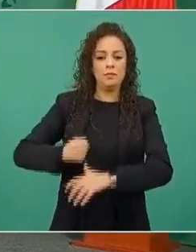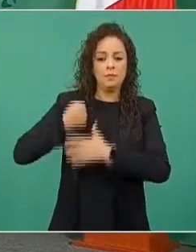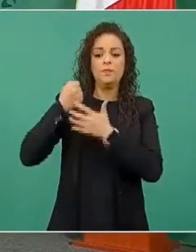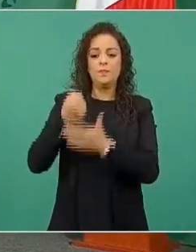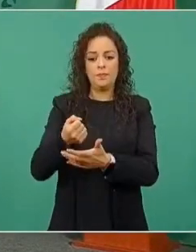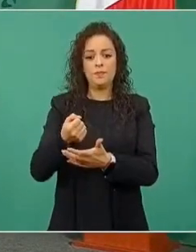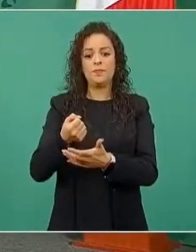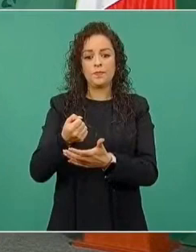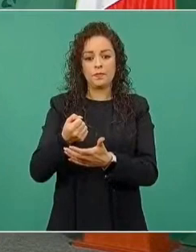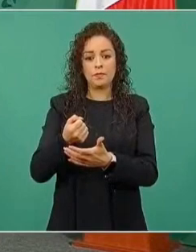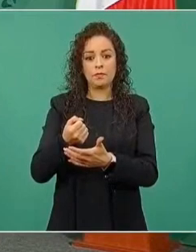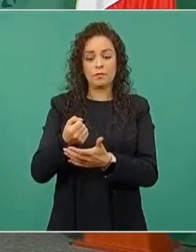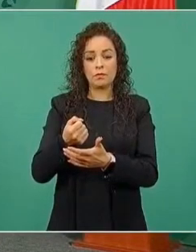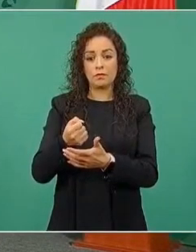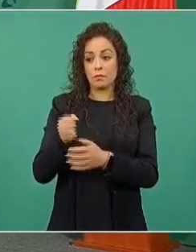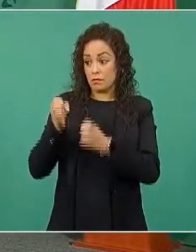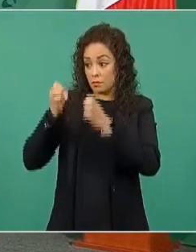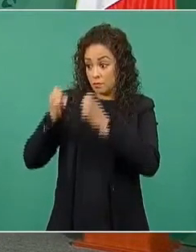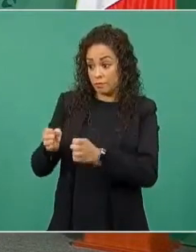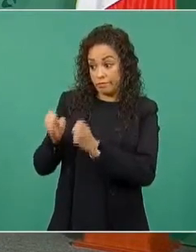ahí la planta.